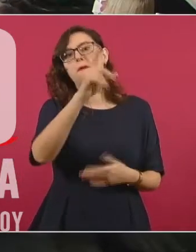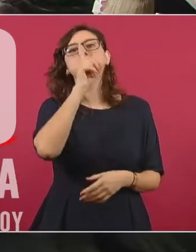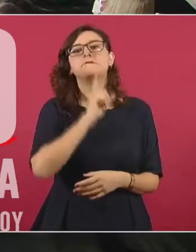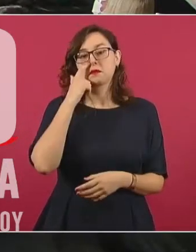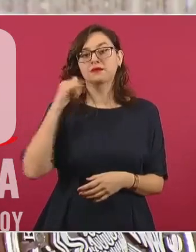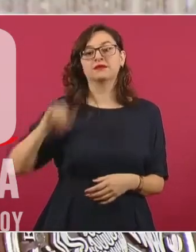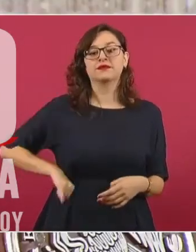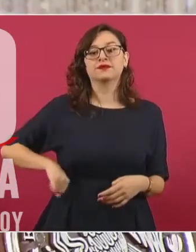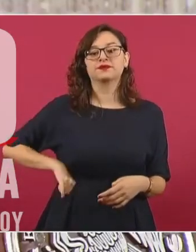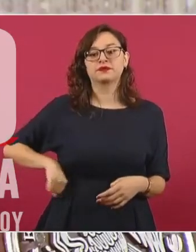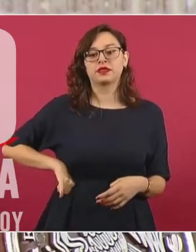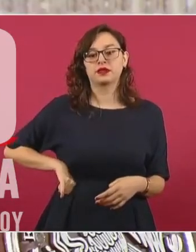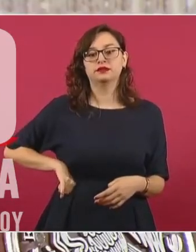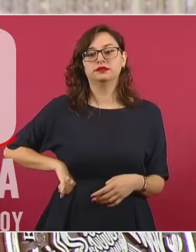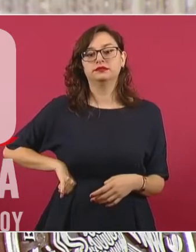Y